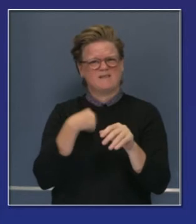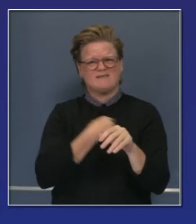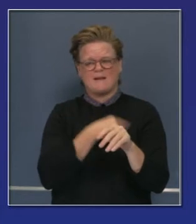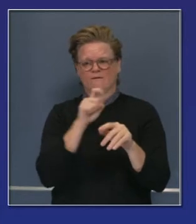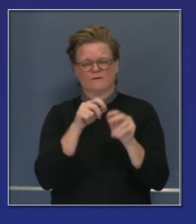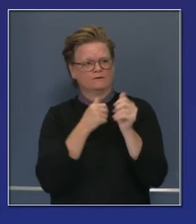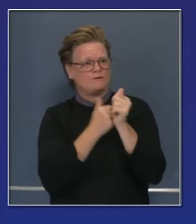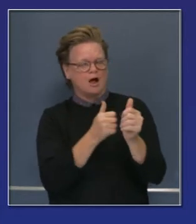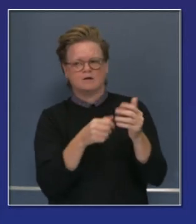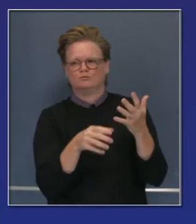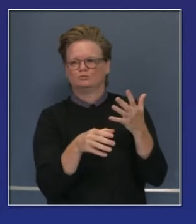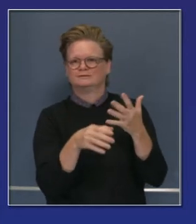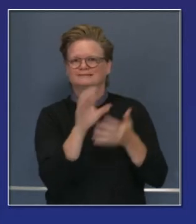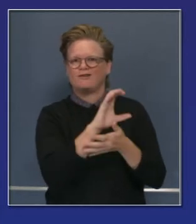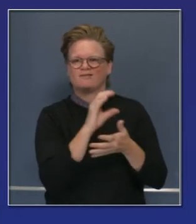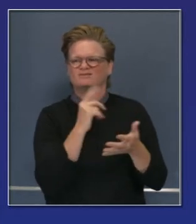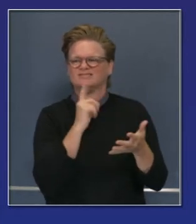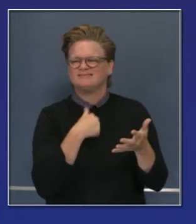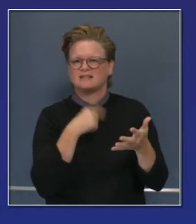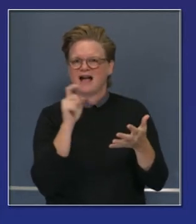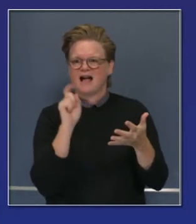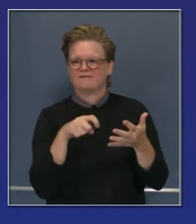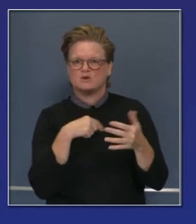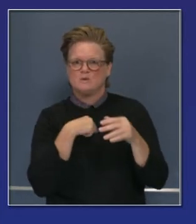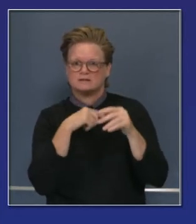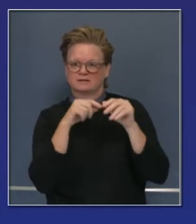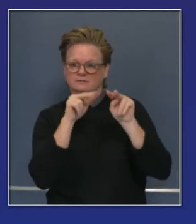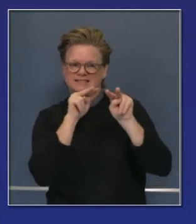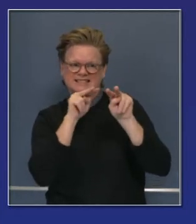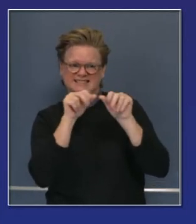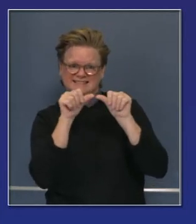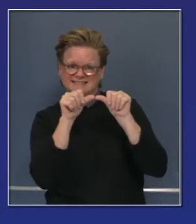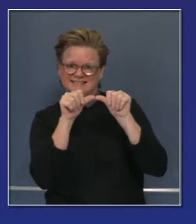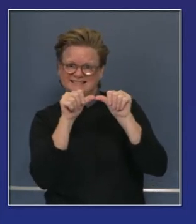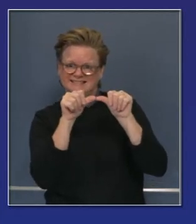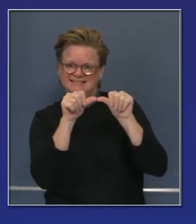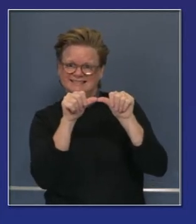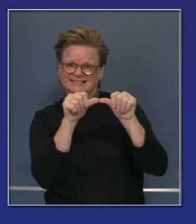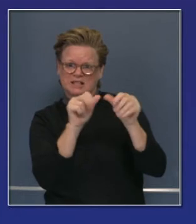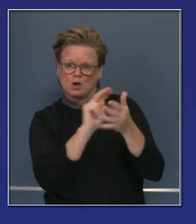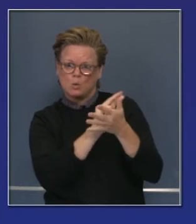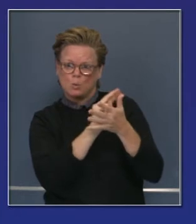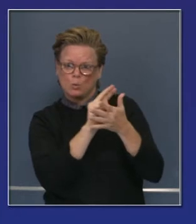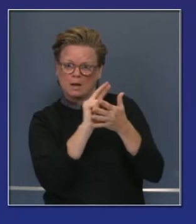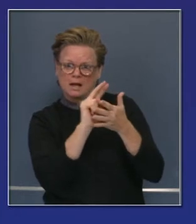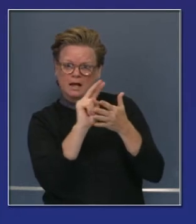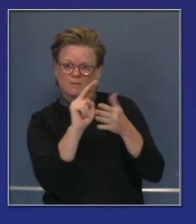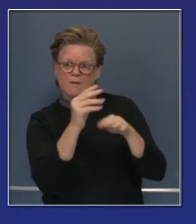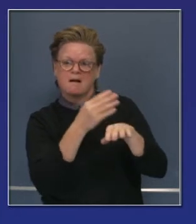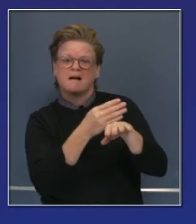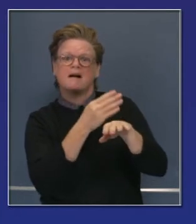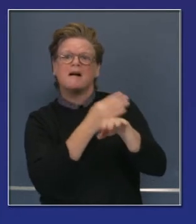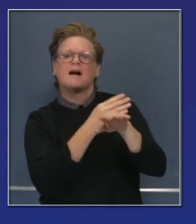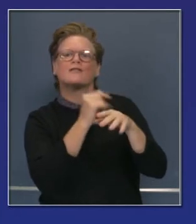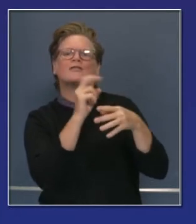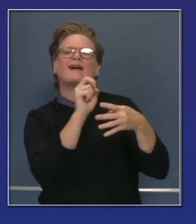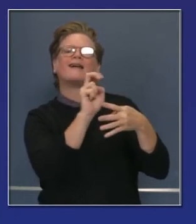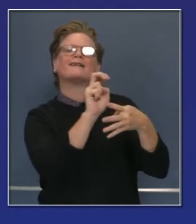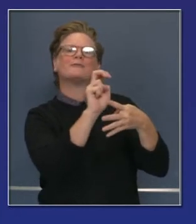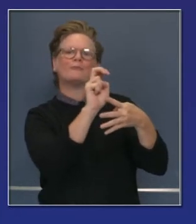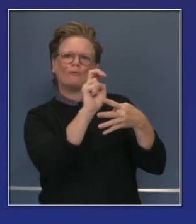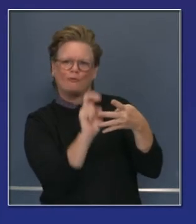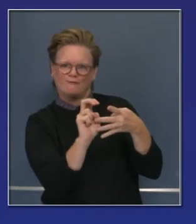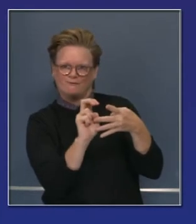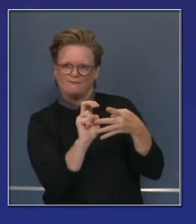utiliza, los datos que se utilizan y mantener estos en línea por un periodo de tiempo extendido. En un momento